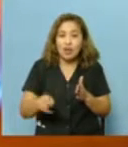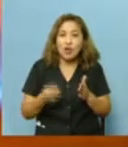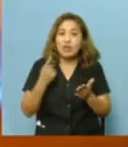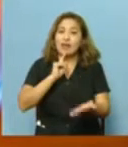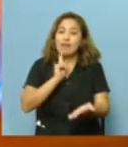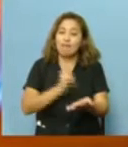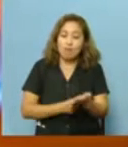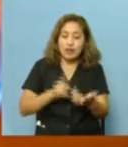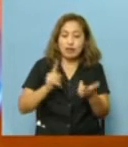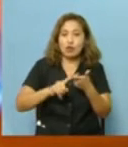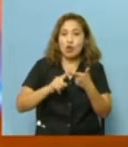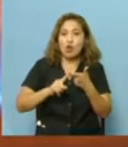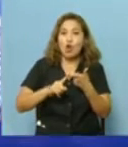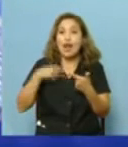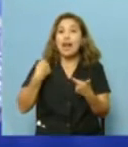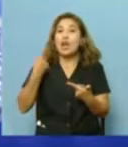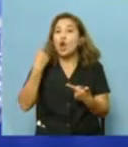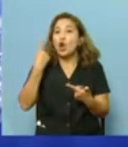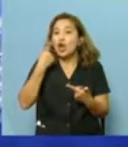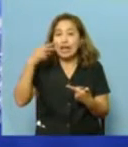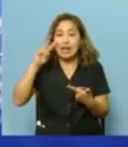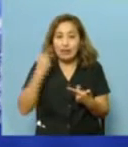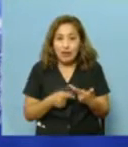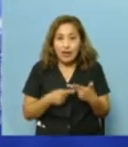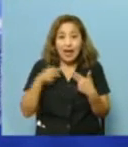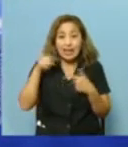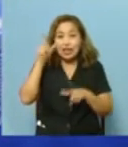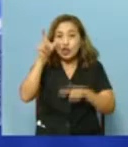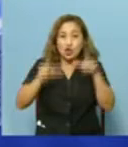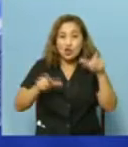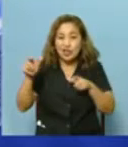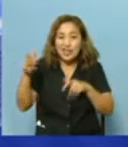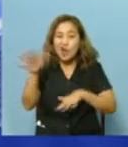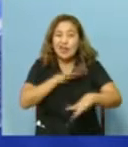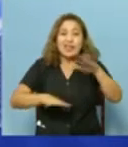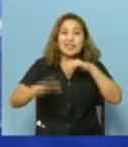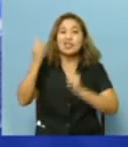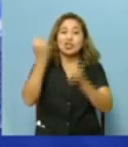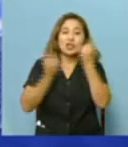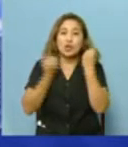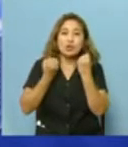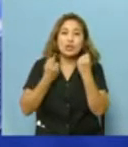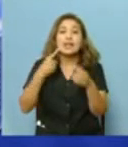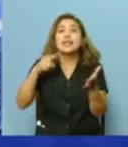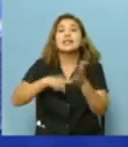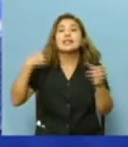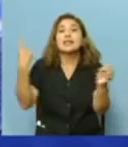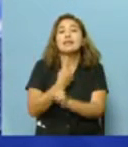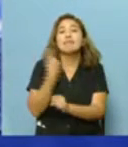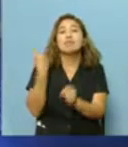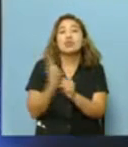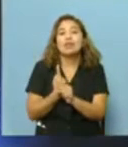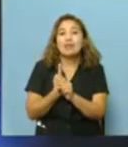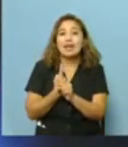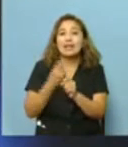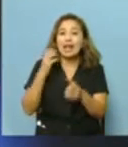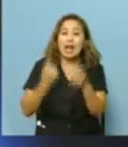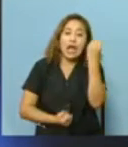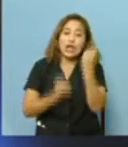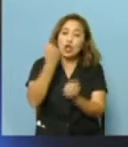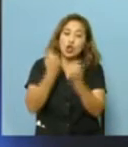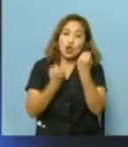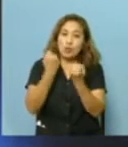las tarifas la presión tributaria lleva a que con este esquema económico se vuelva imposible que la economía crezca